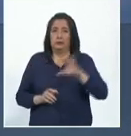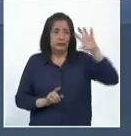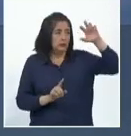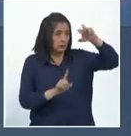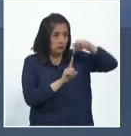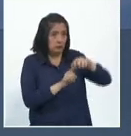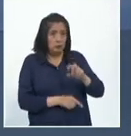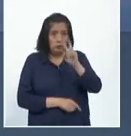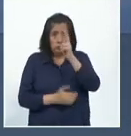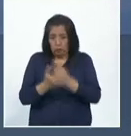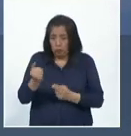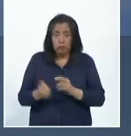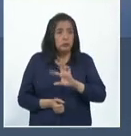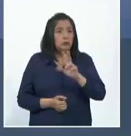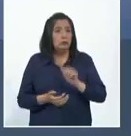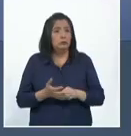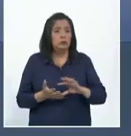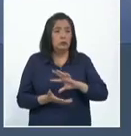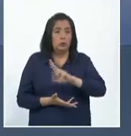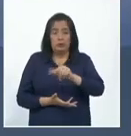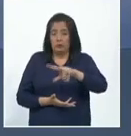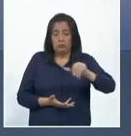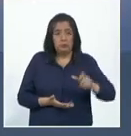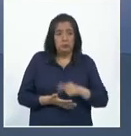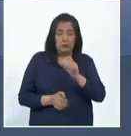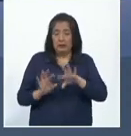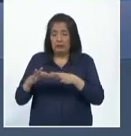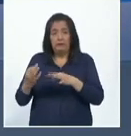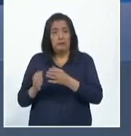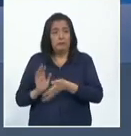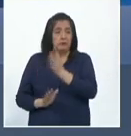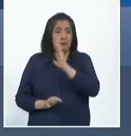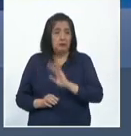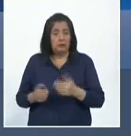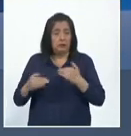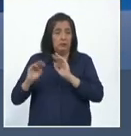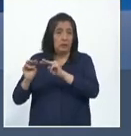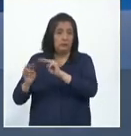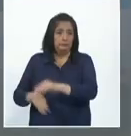de delincuentes desvalijaron por completo un departamento, aprovechando que la familia había salido a la playa.